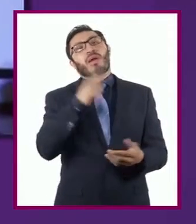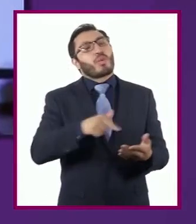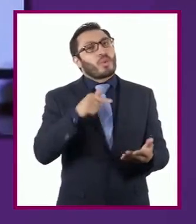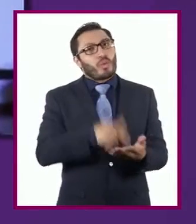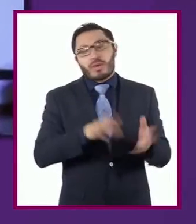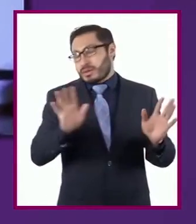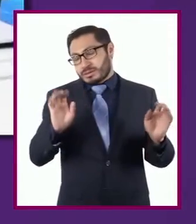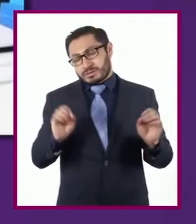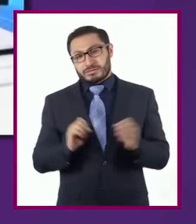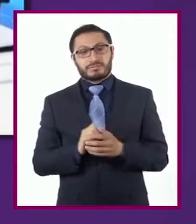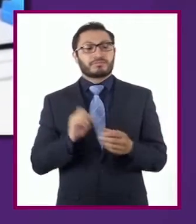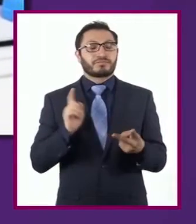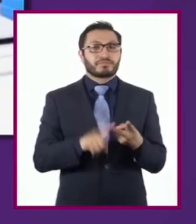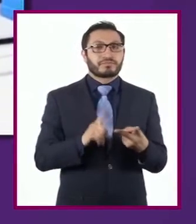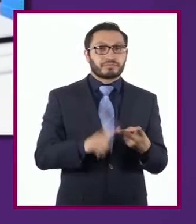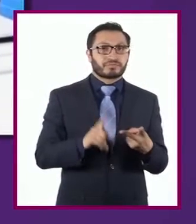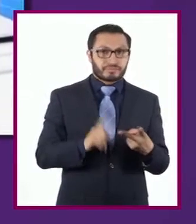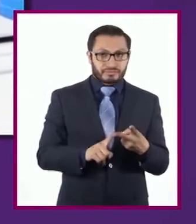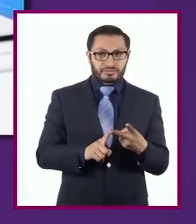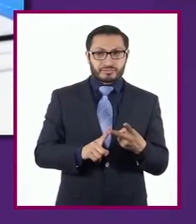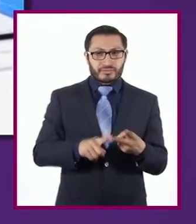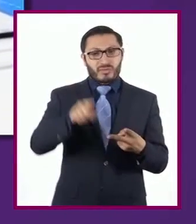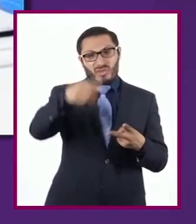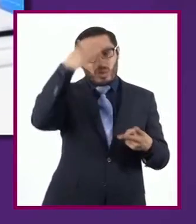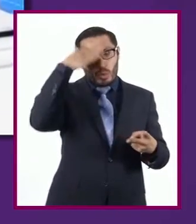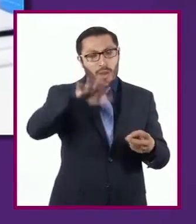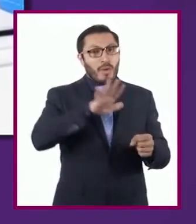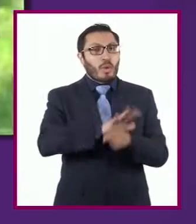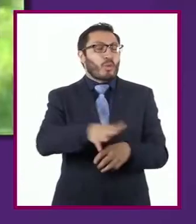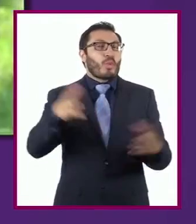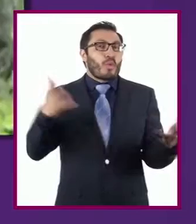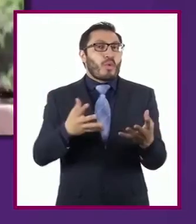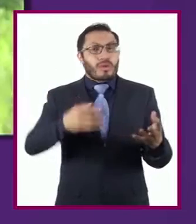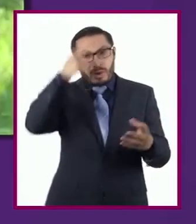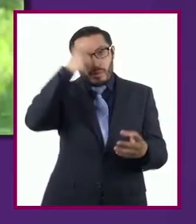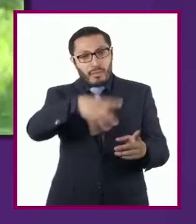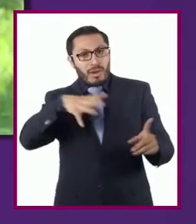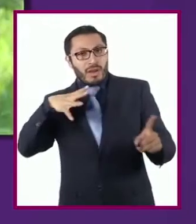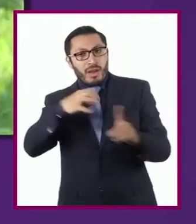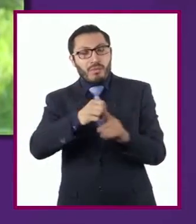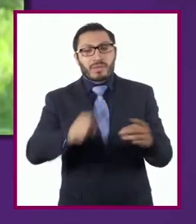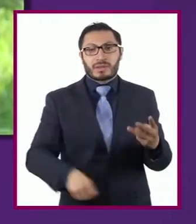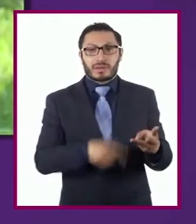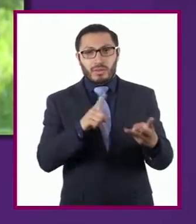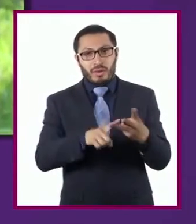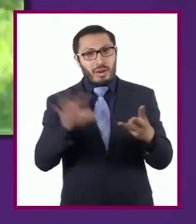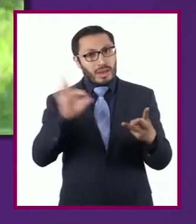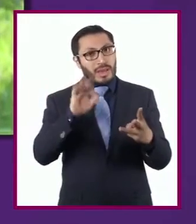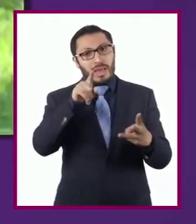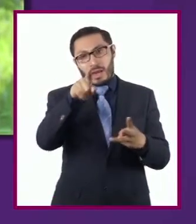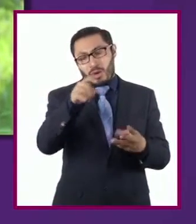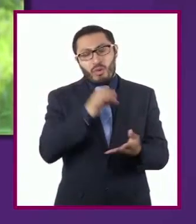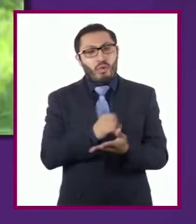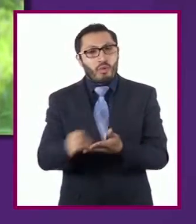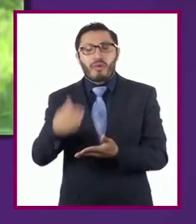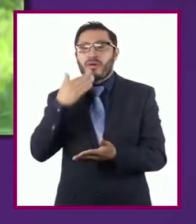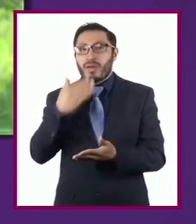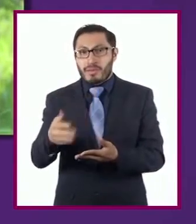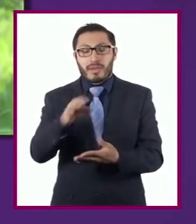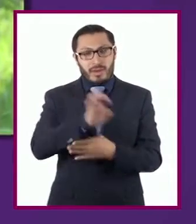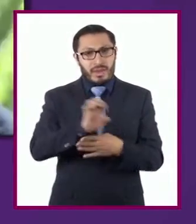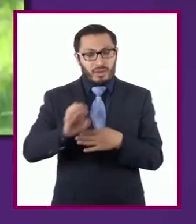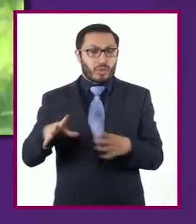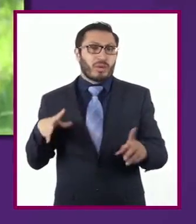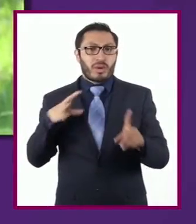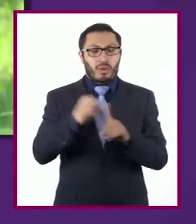después saber qué es lo que tienes que hacer para llegar ahí. Si tomas buenas decisiones, vas a